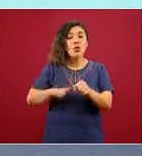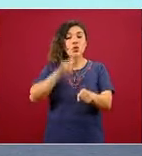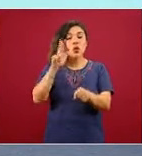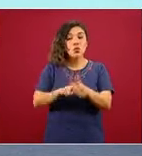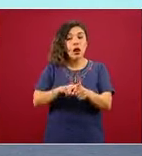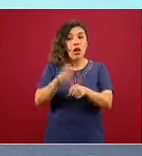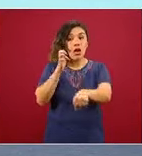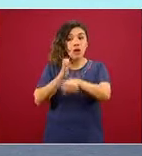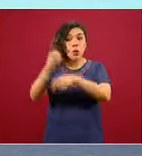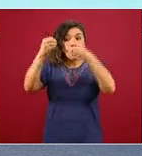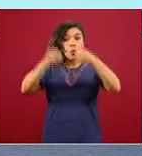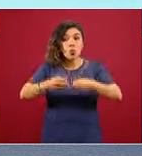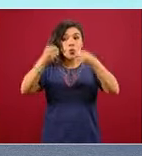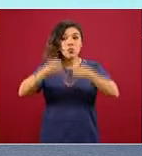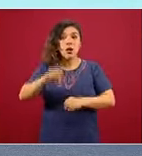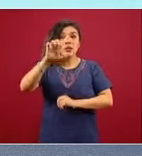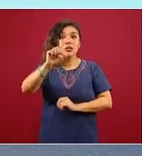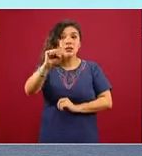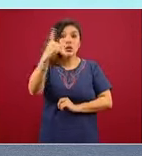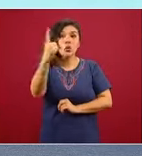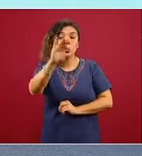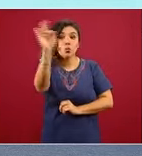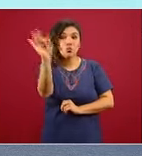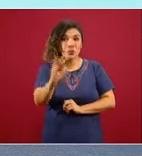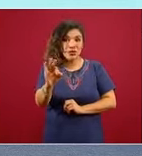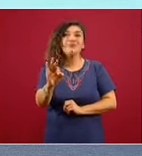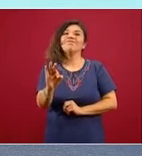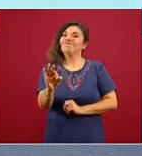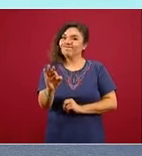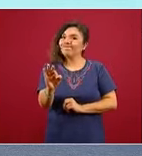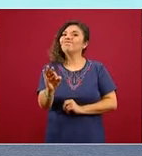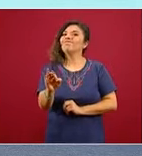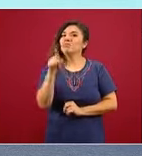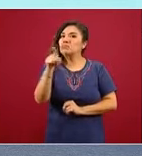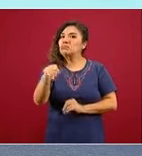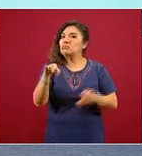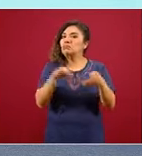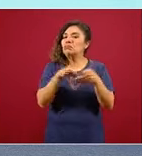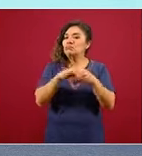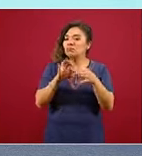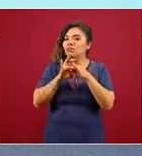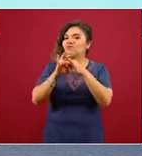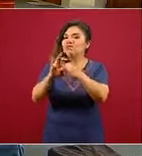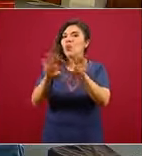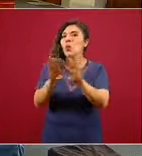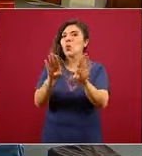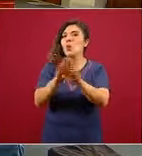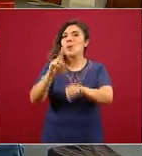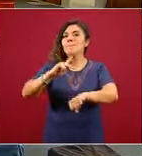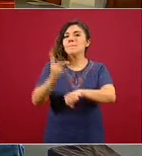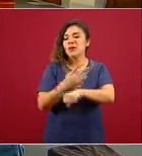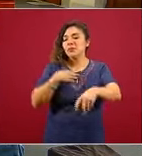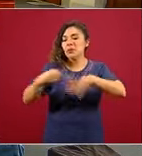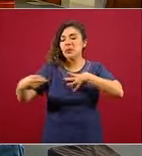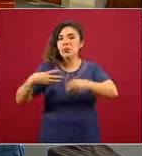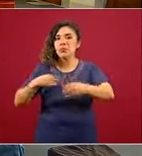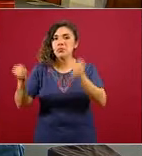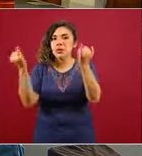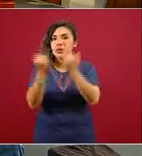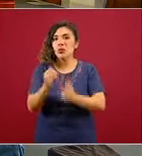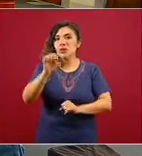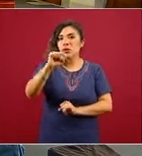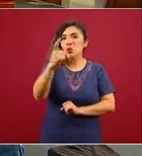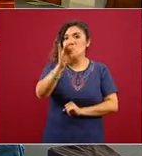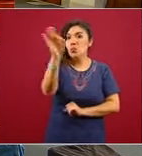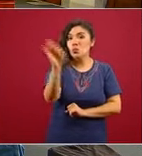es del 61%, o sea, esto está yendo un poco de la mano de lo que estamos viendo en relación a la transmisión.